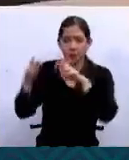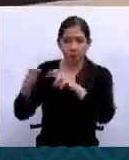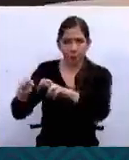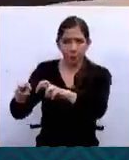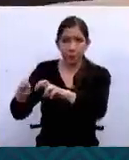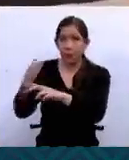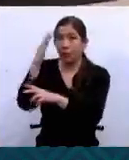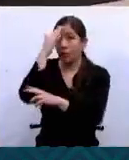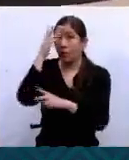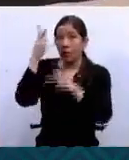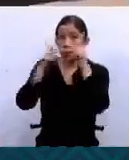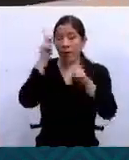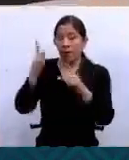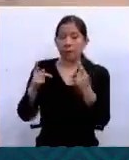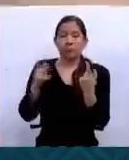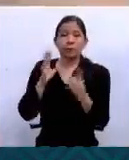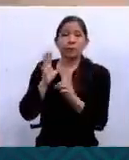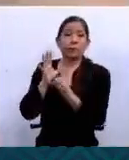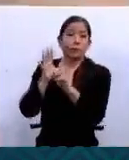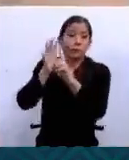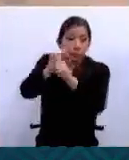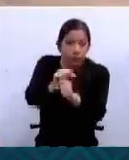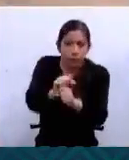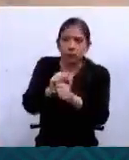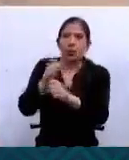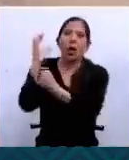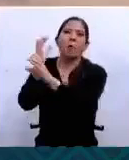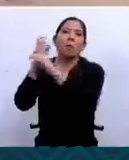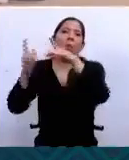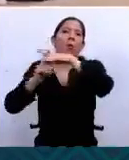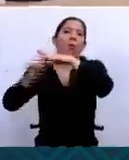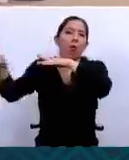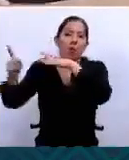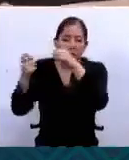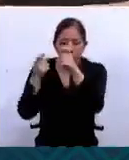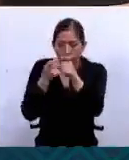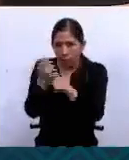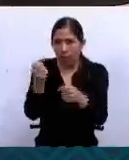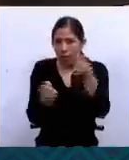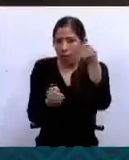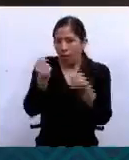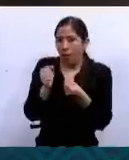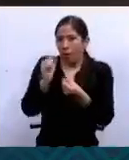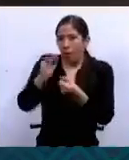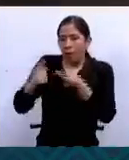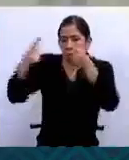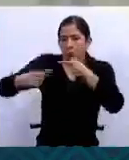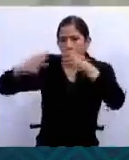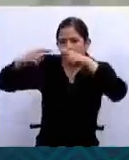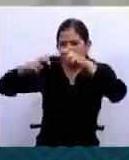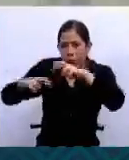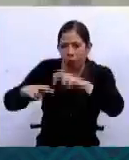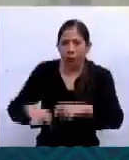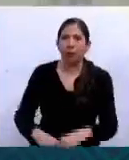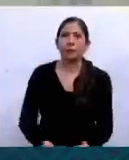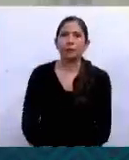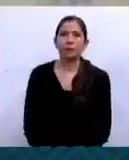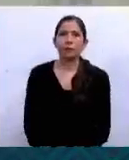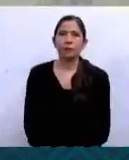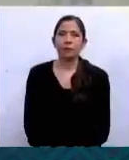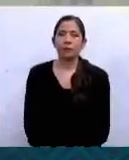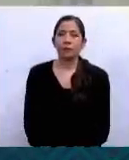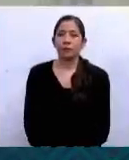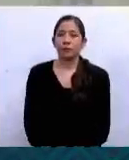que la turba logró que el camión pueda darse a la fuga, dejando varios daños materiales en el vehículo oficial del CEO. Se